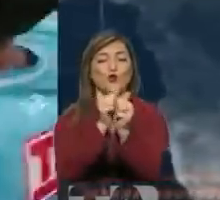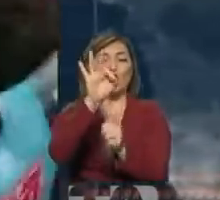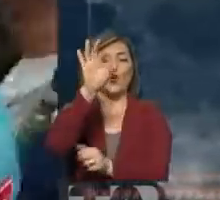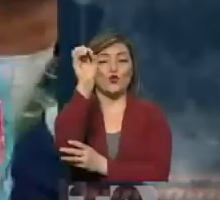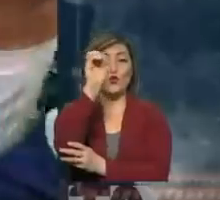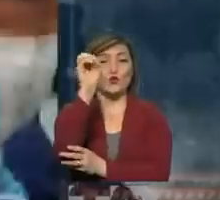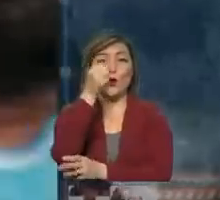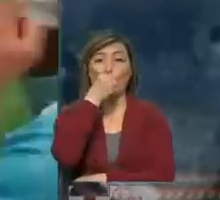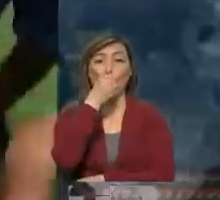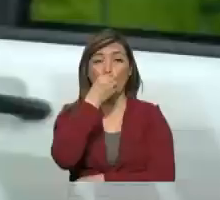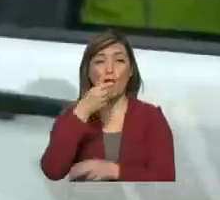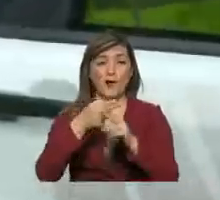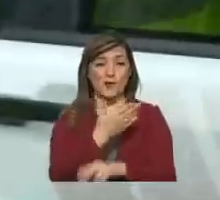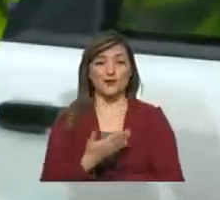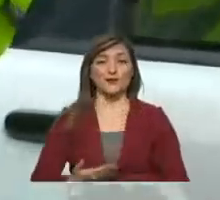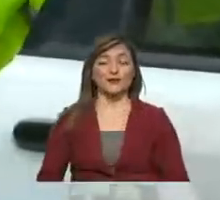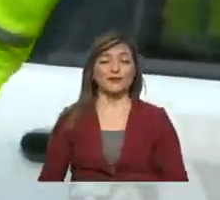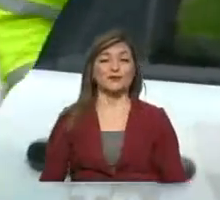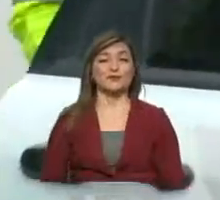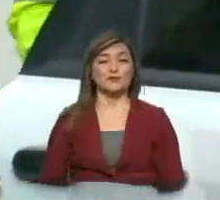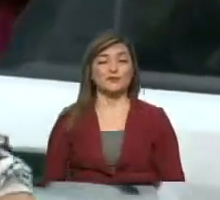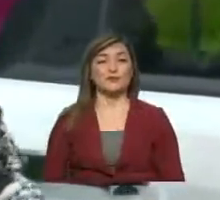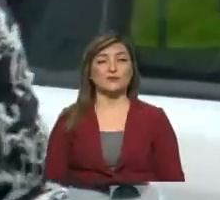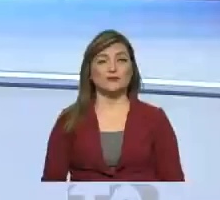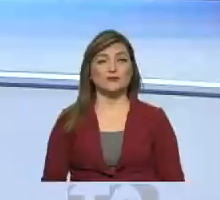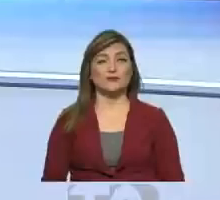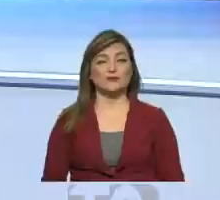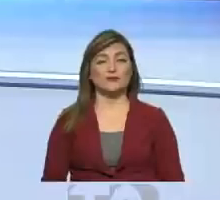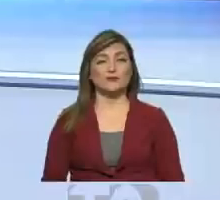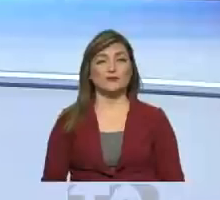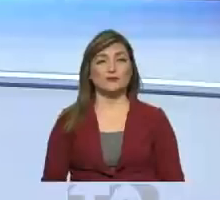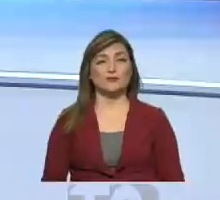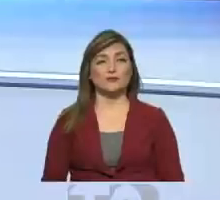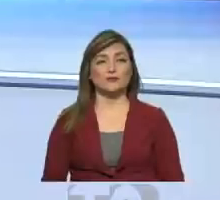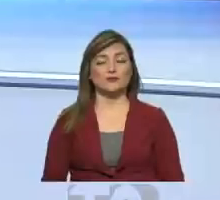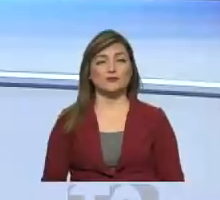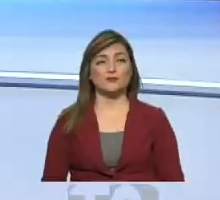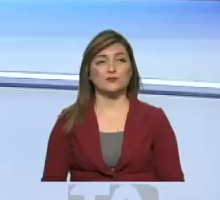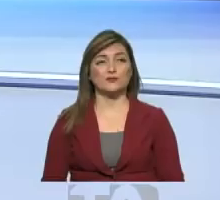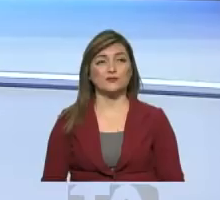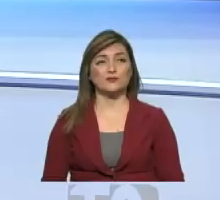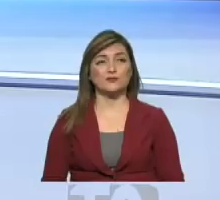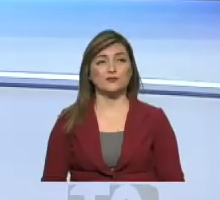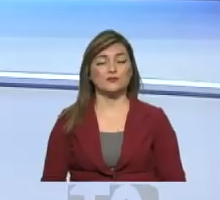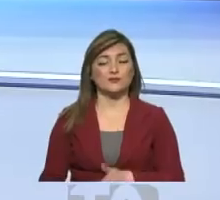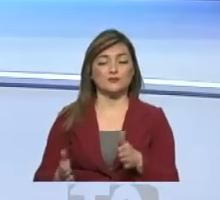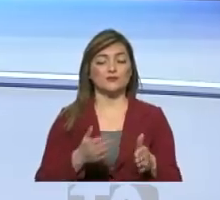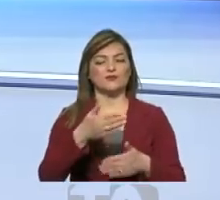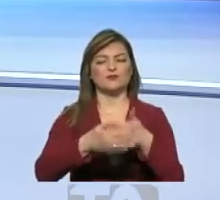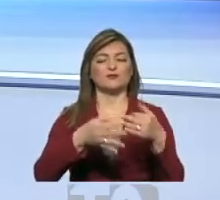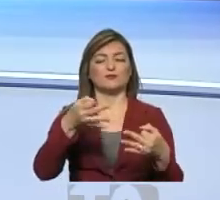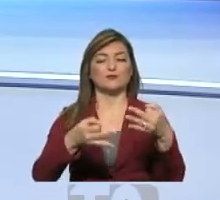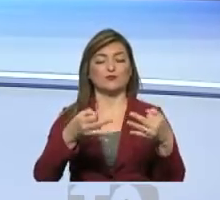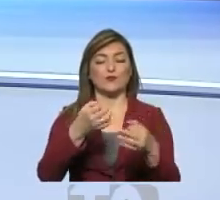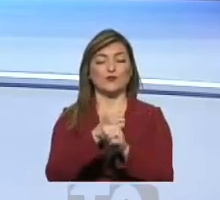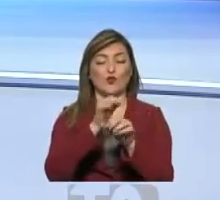Octubre de Abdalá Bucarampuley. Joana Ramos, 24 horas. Hoy se instalará la audiencia para definir si